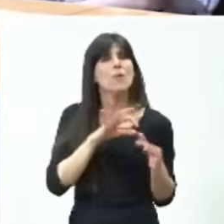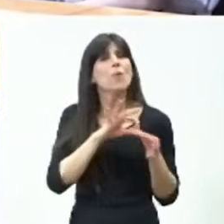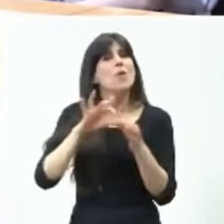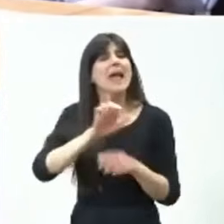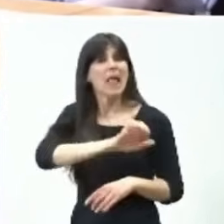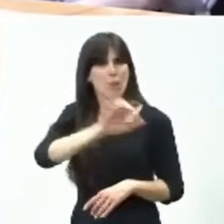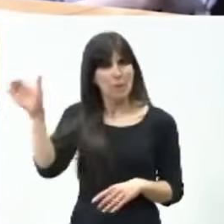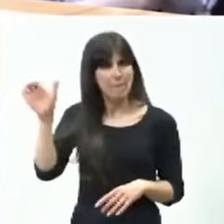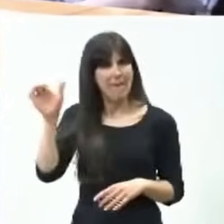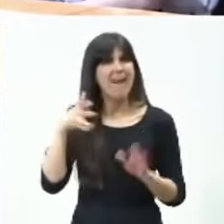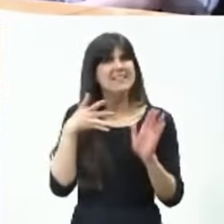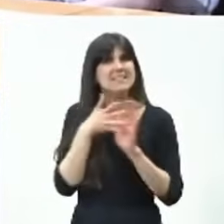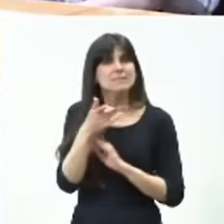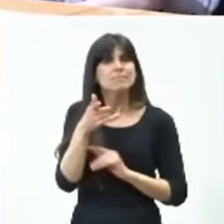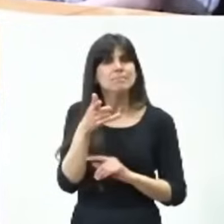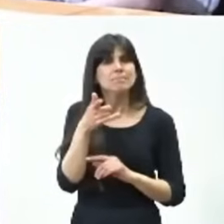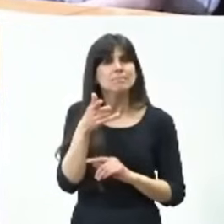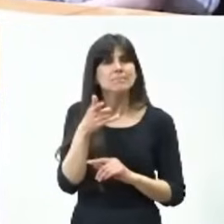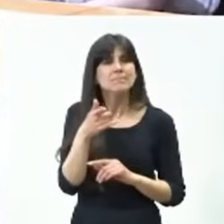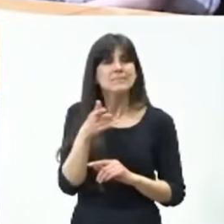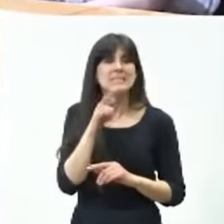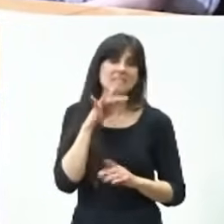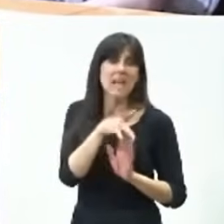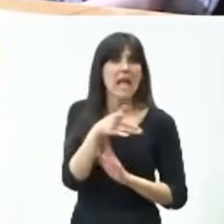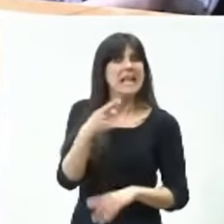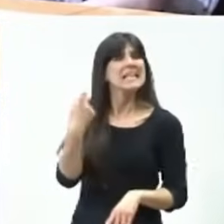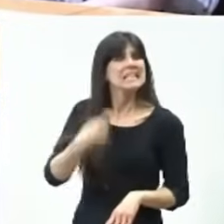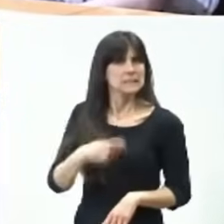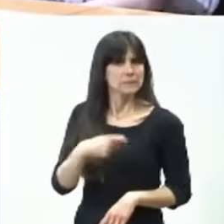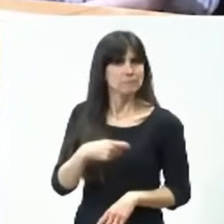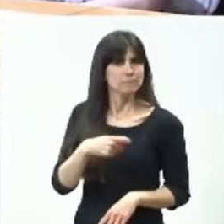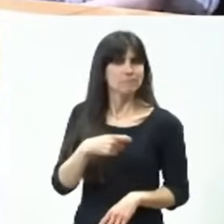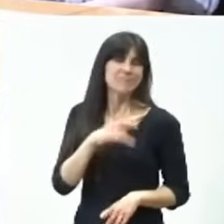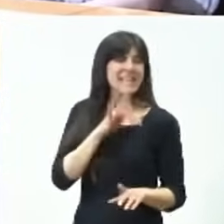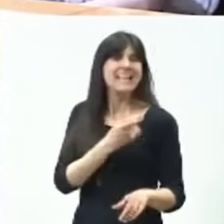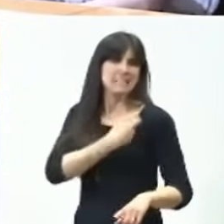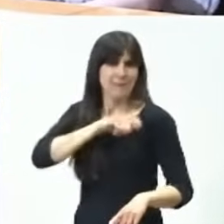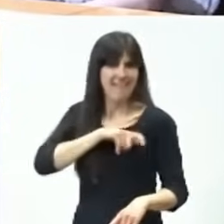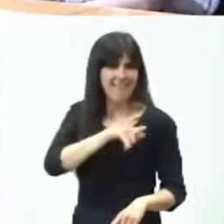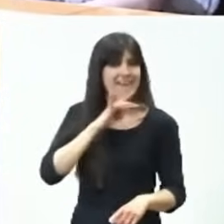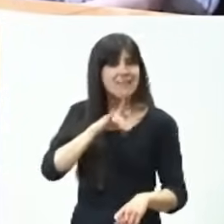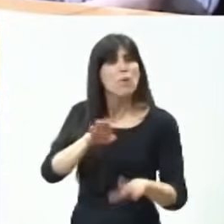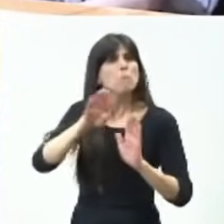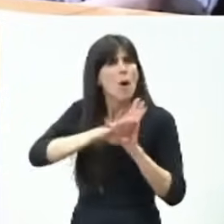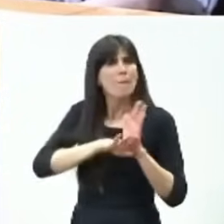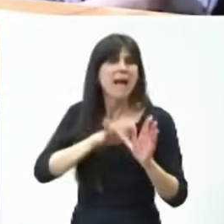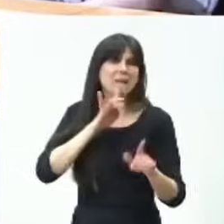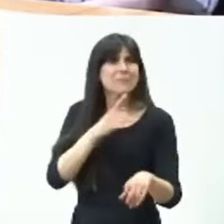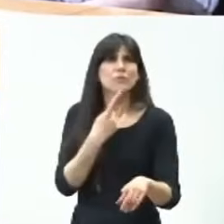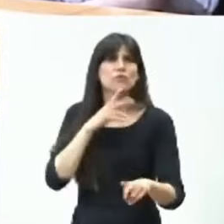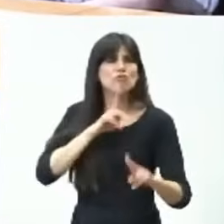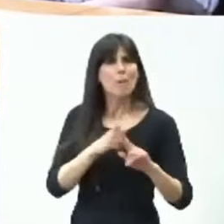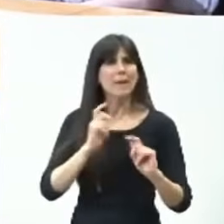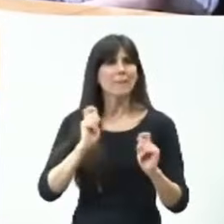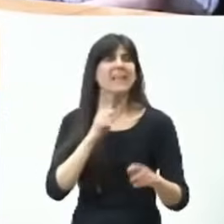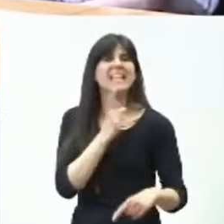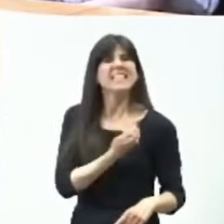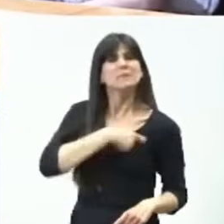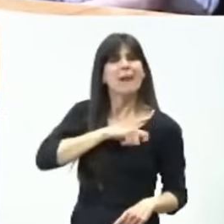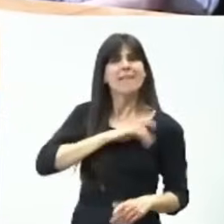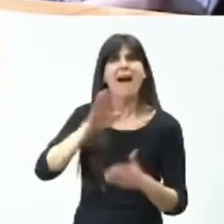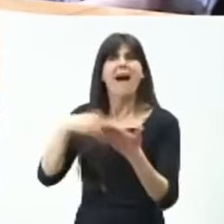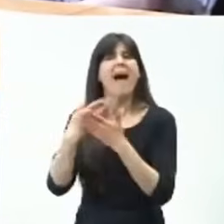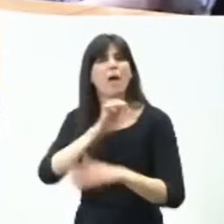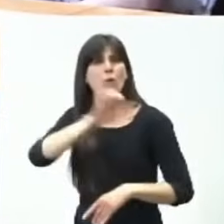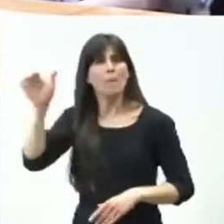de la Unión Europea, que recaía en ese caso en España, con un programa que se llamaba De España a Europa, de Carlos V